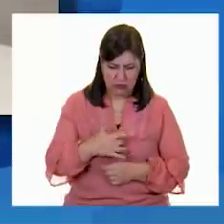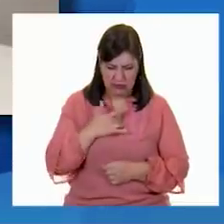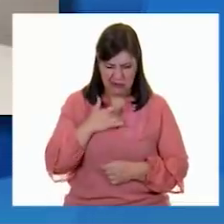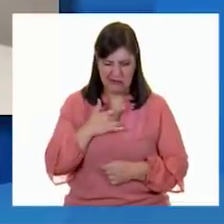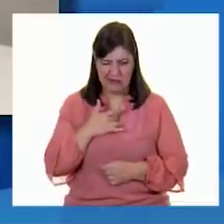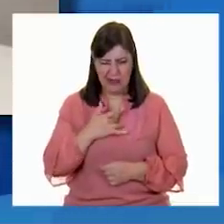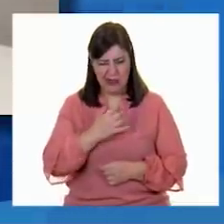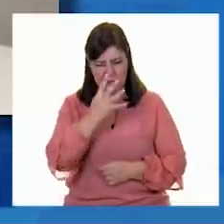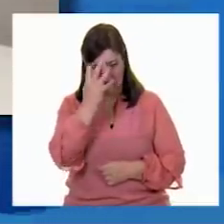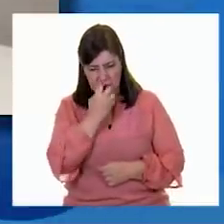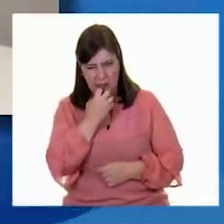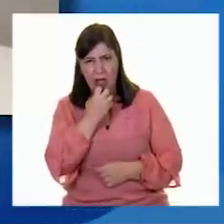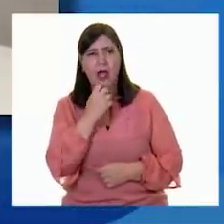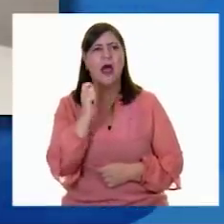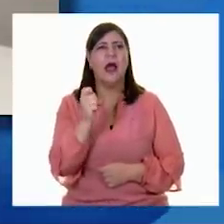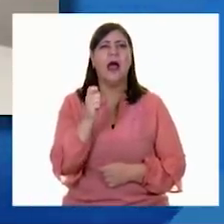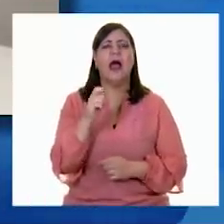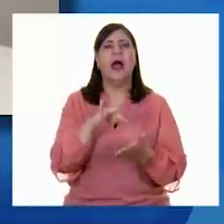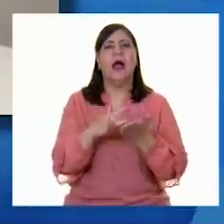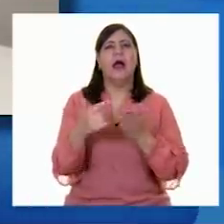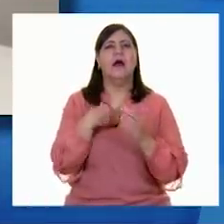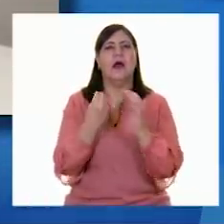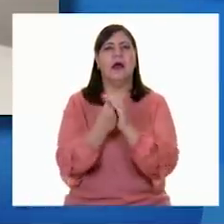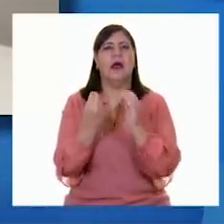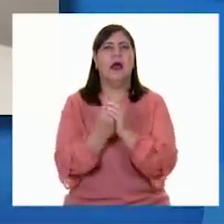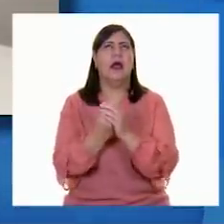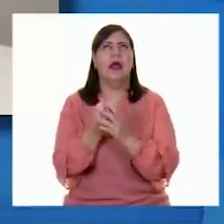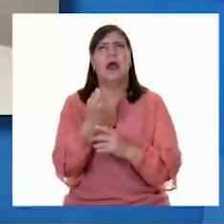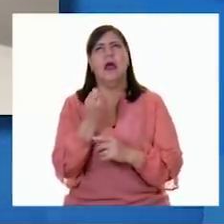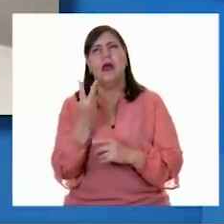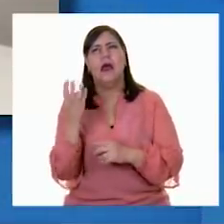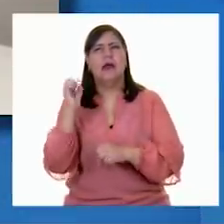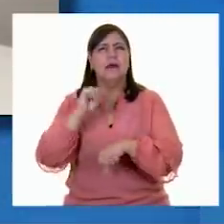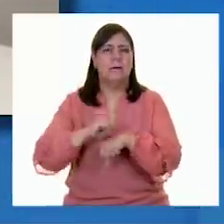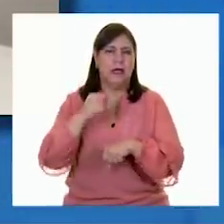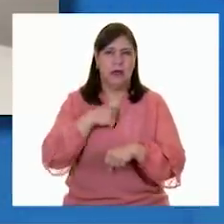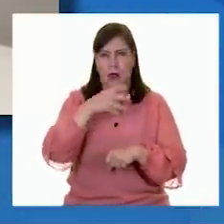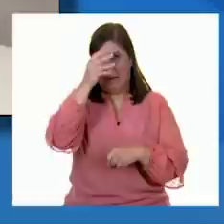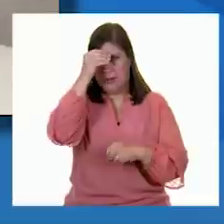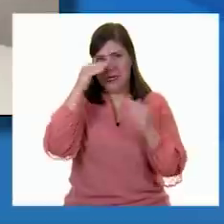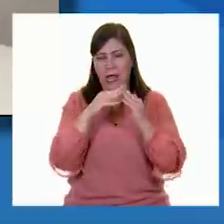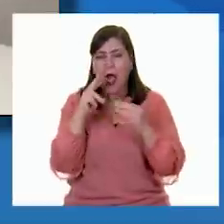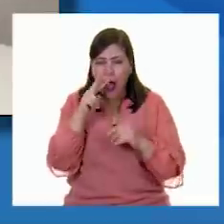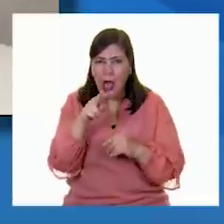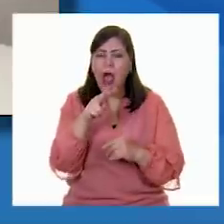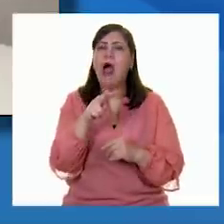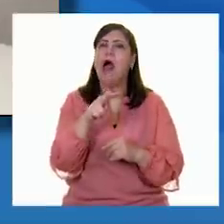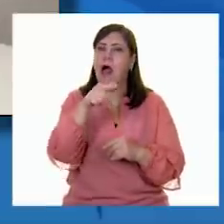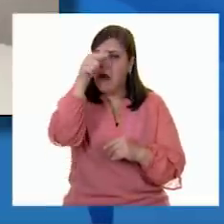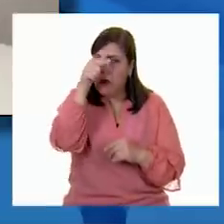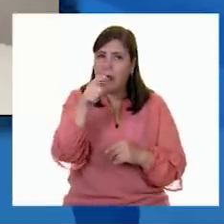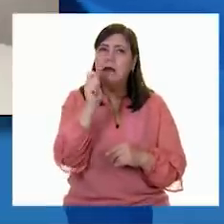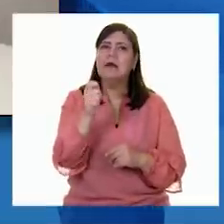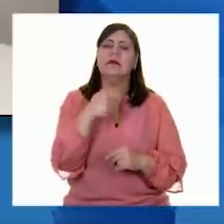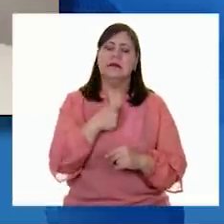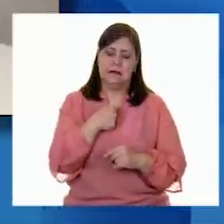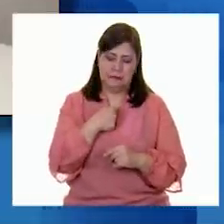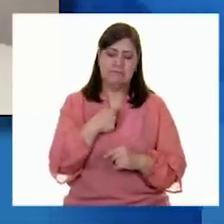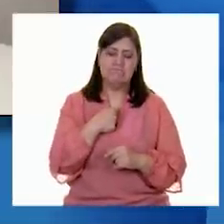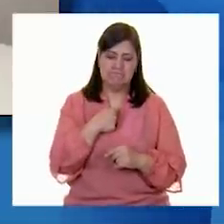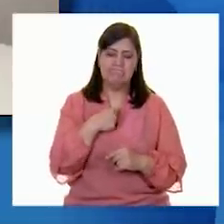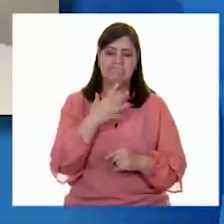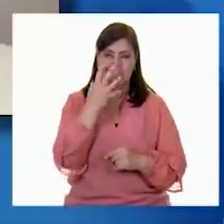tristeza gracias a una clase que vi hace unas semanas en Aprende en Casa. Y por eso quiero